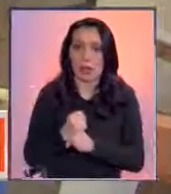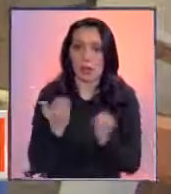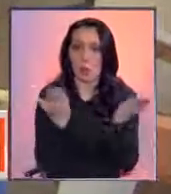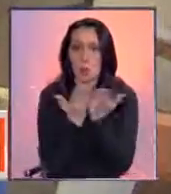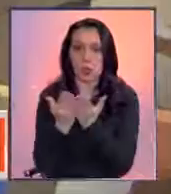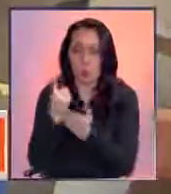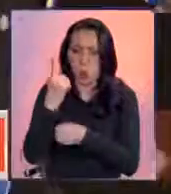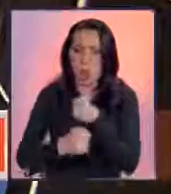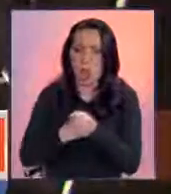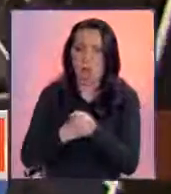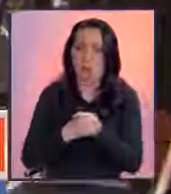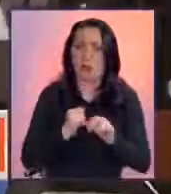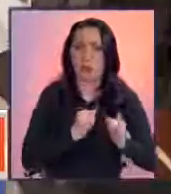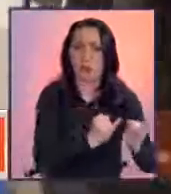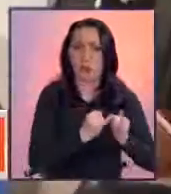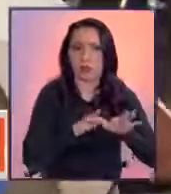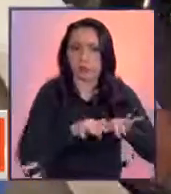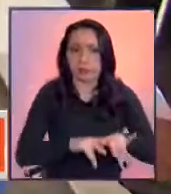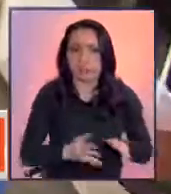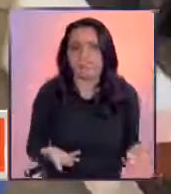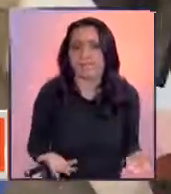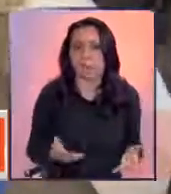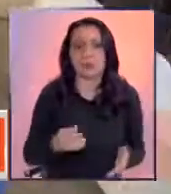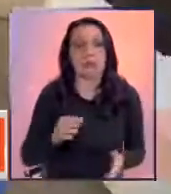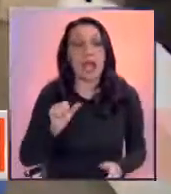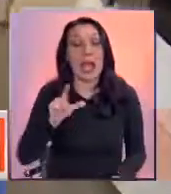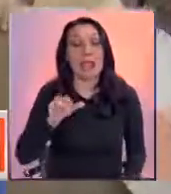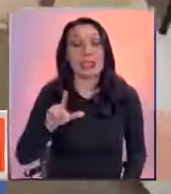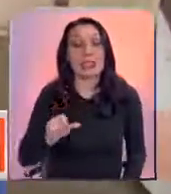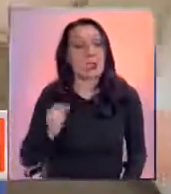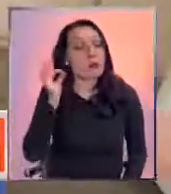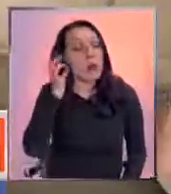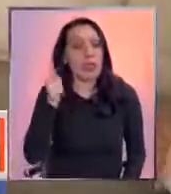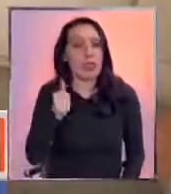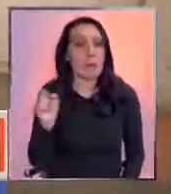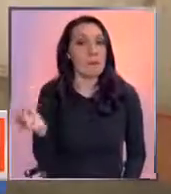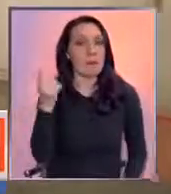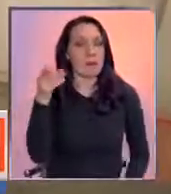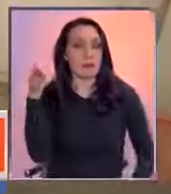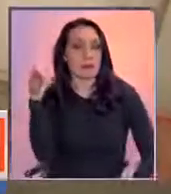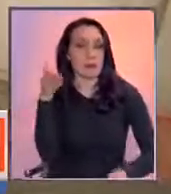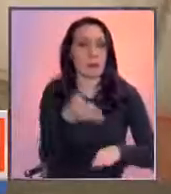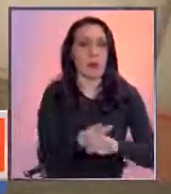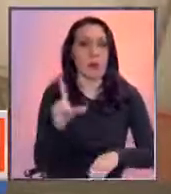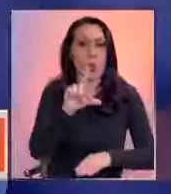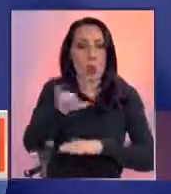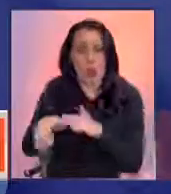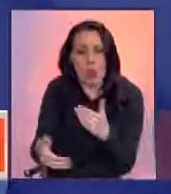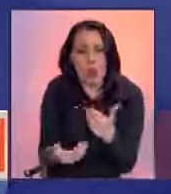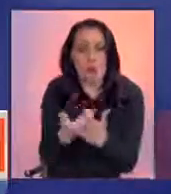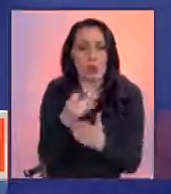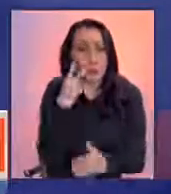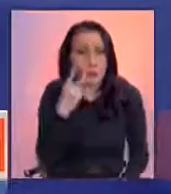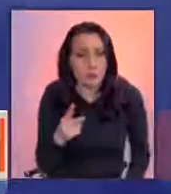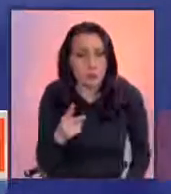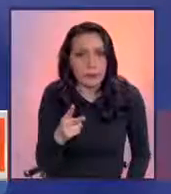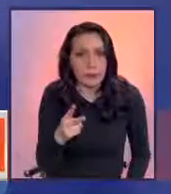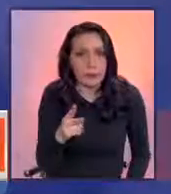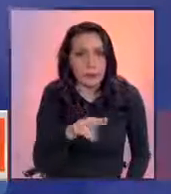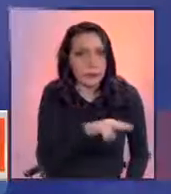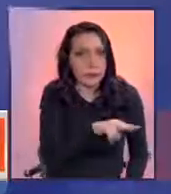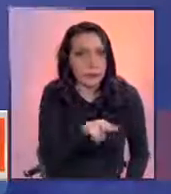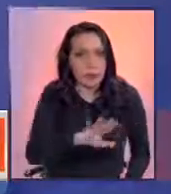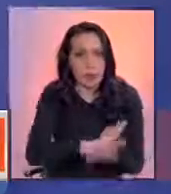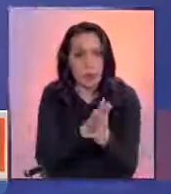estudiantes durante el año escolar. Alicia es la directora del colegio. Ella fue una de las primeras en llegar el lunes de madrugada y encontrarse con todo